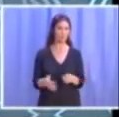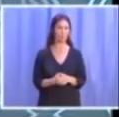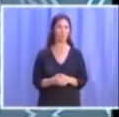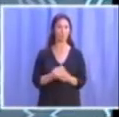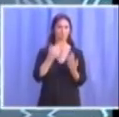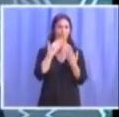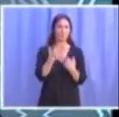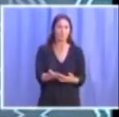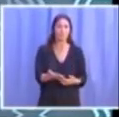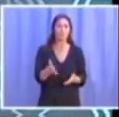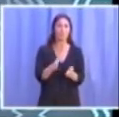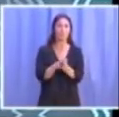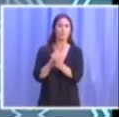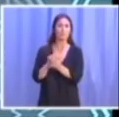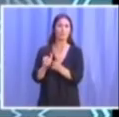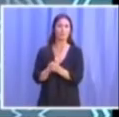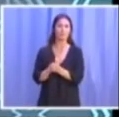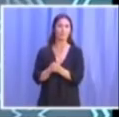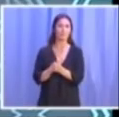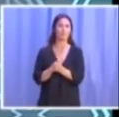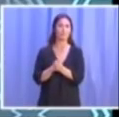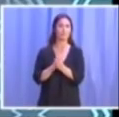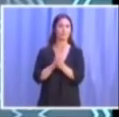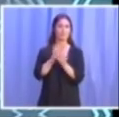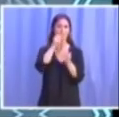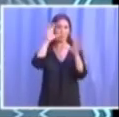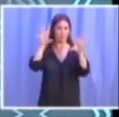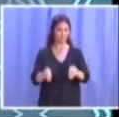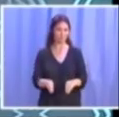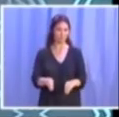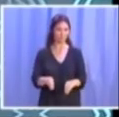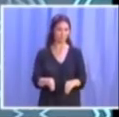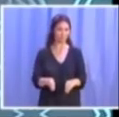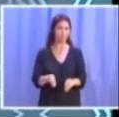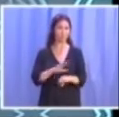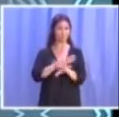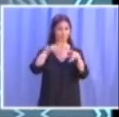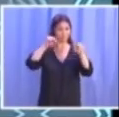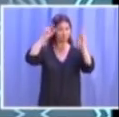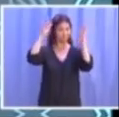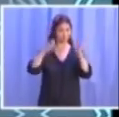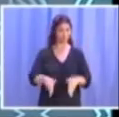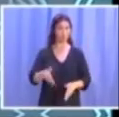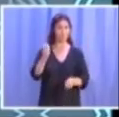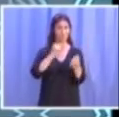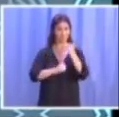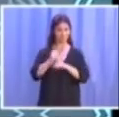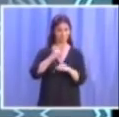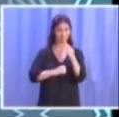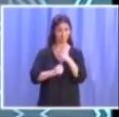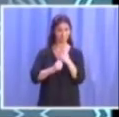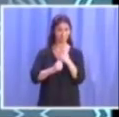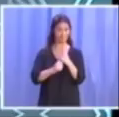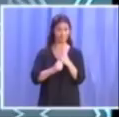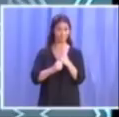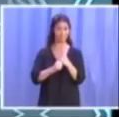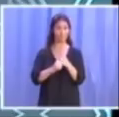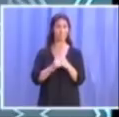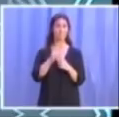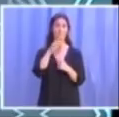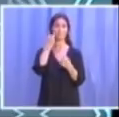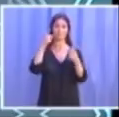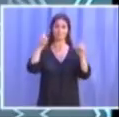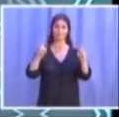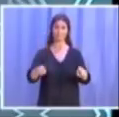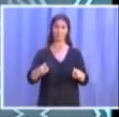Gracias, compañeros, por bajar los micros. Así hacemos las cosas bien. Hasta aquí la economía, señor Pérez, muchísimas gracias. Vamos a hacer una